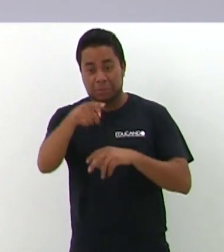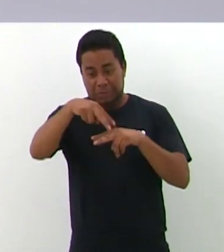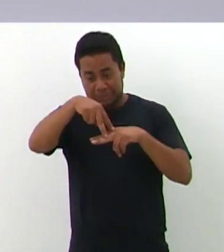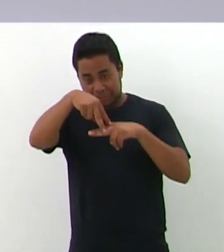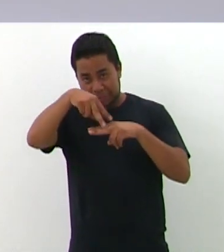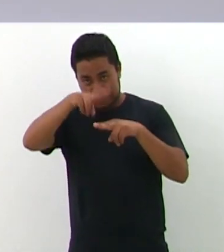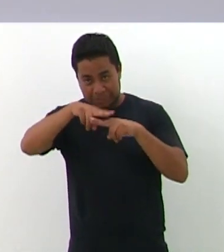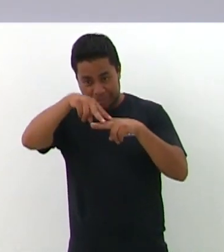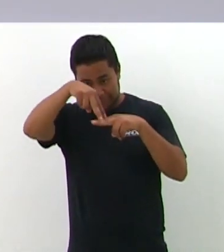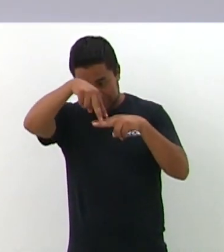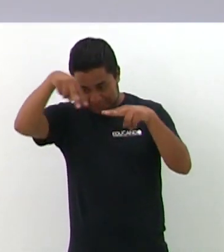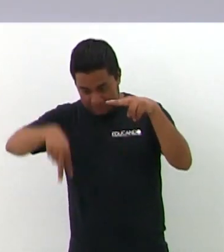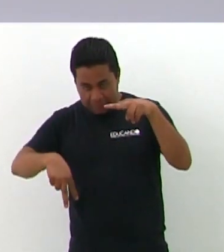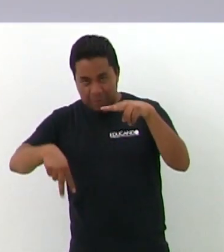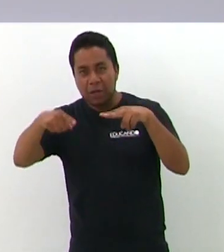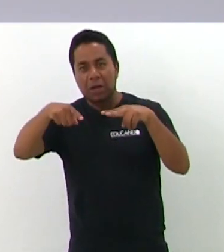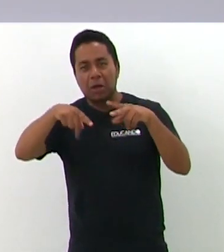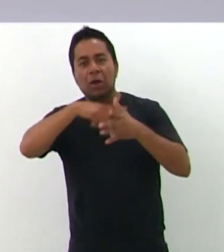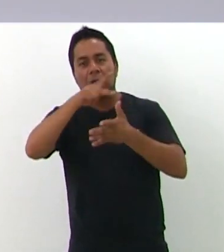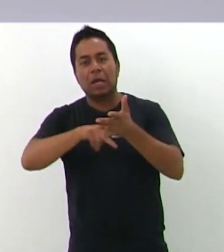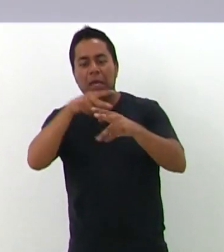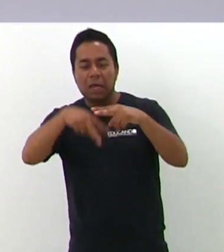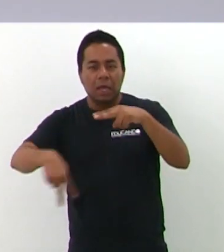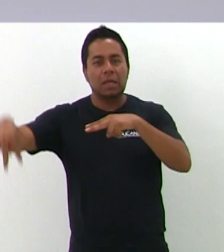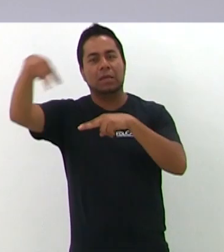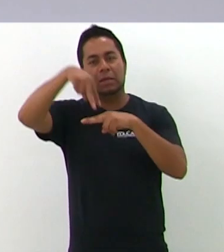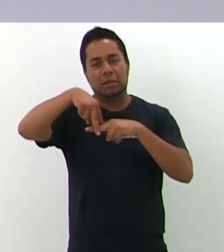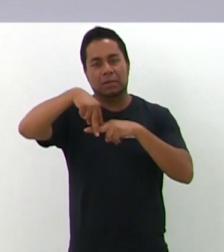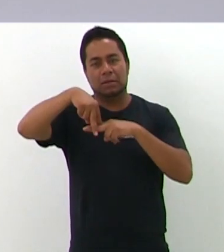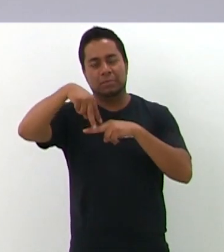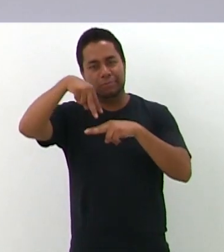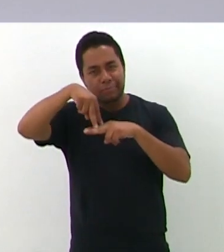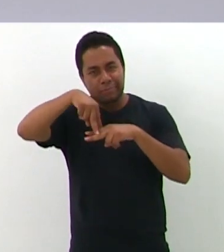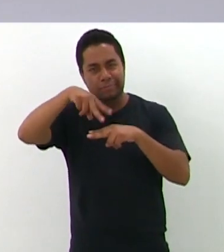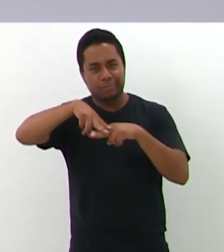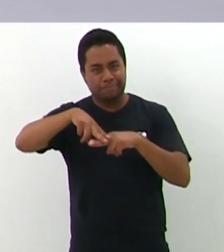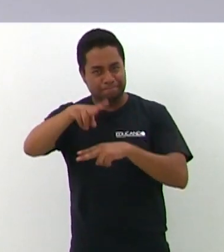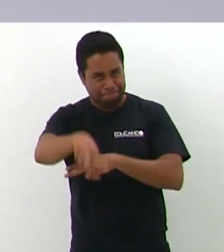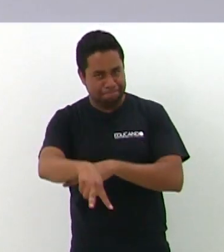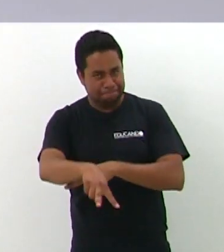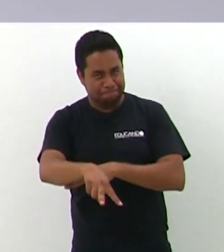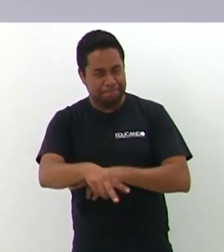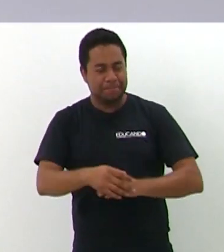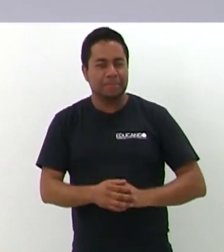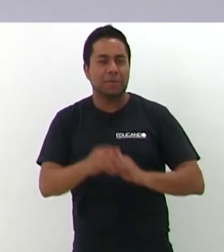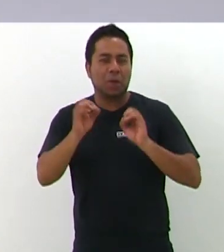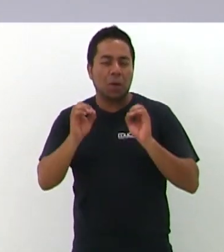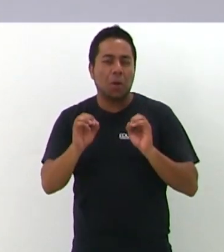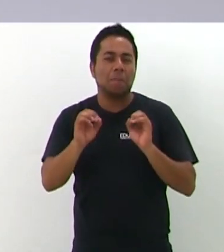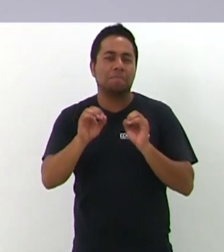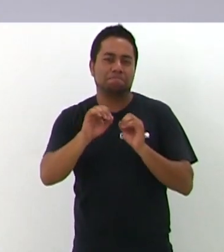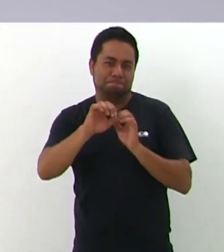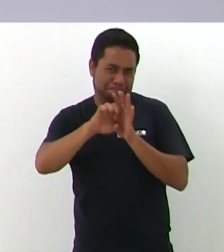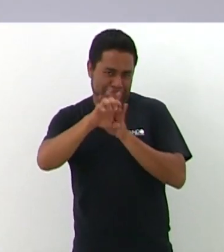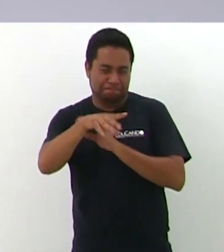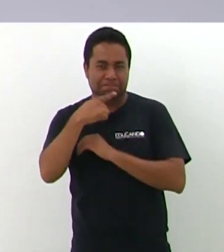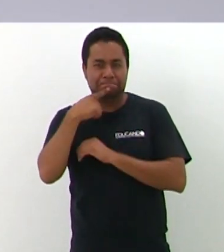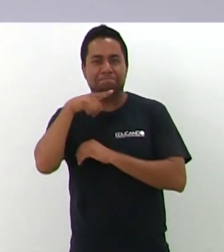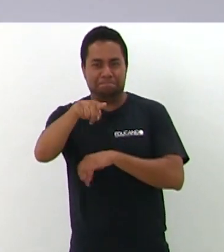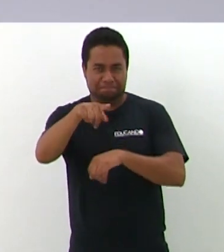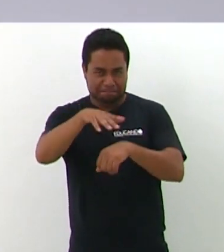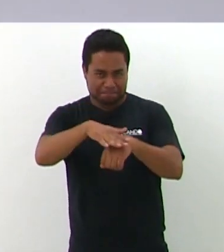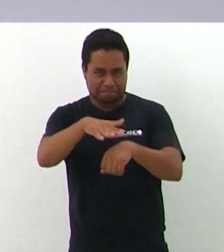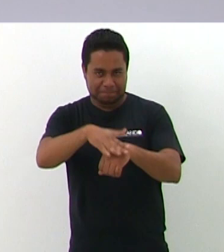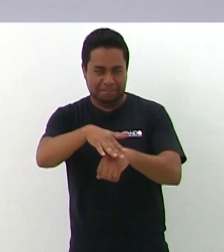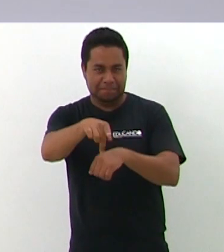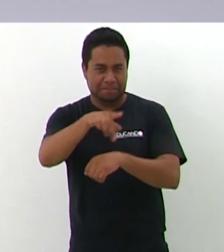En lugar de bajar de la silla, subes a la silla, ¿verdad? Sí. O cuando te dicen,